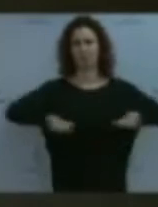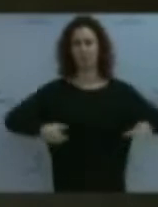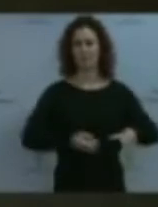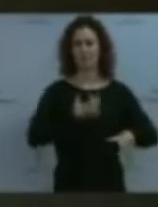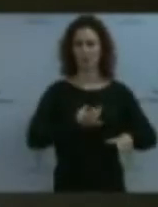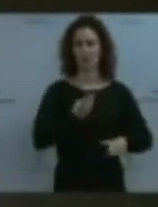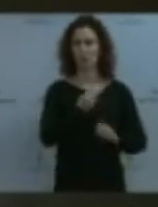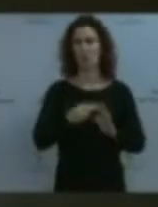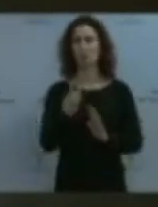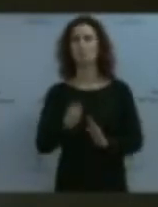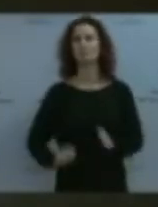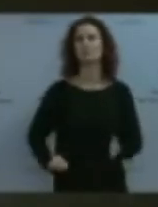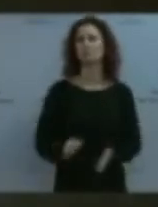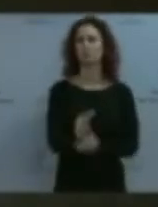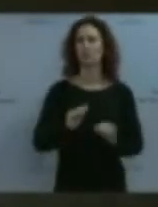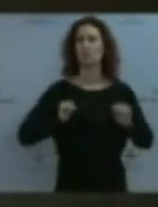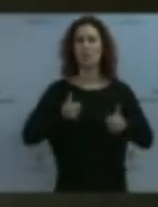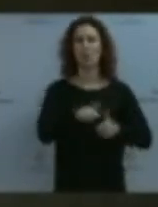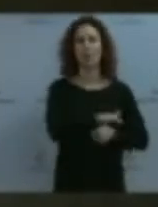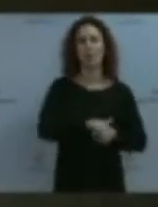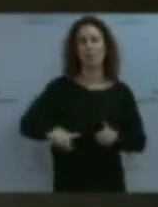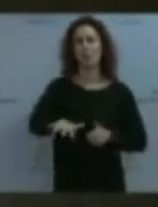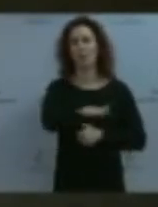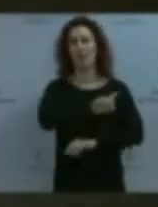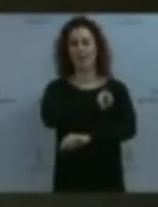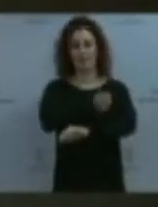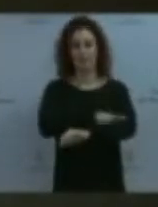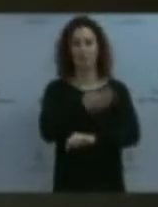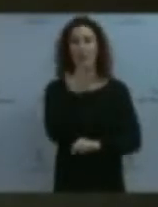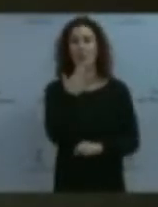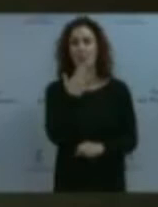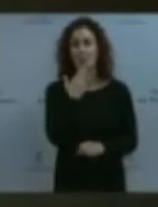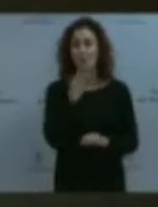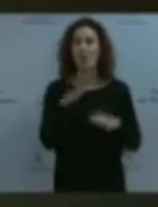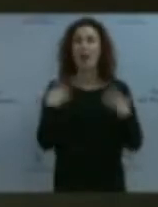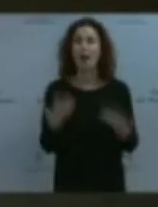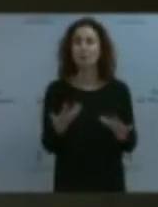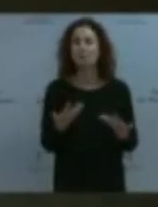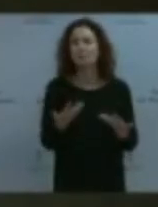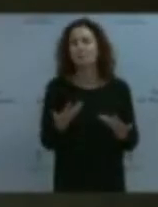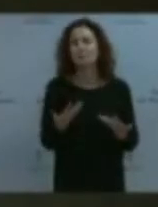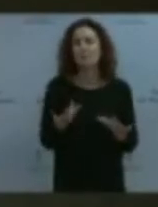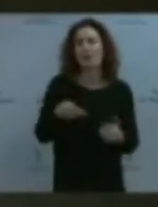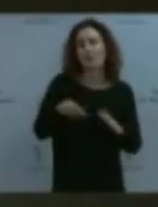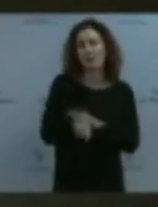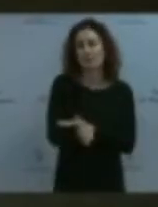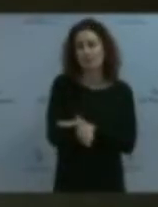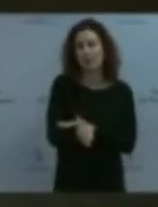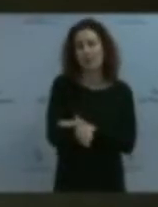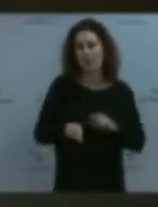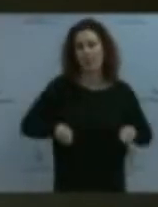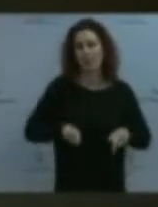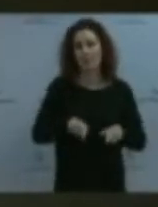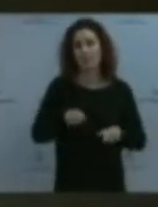zonas deportivas y recreativas y actuaciones en materia de accesibilidad, alcanzando las inversiones por estas